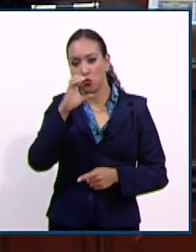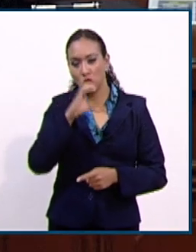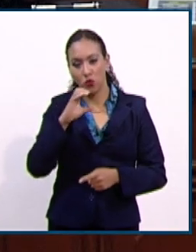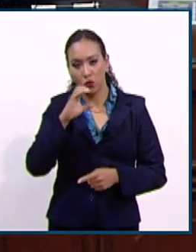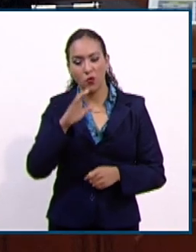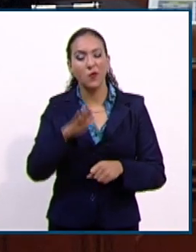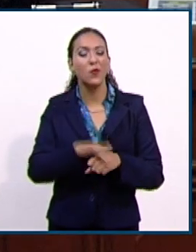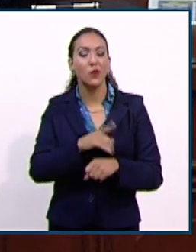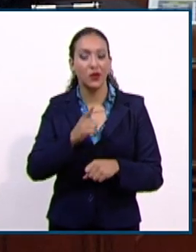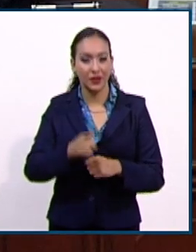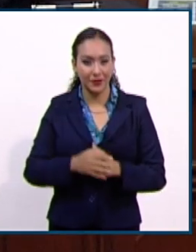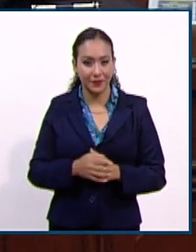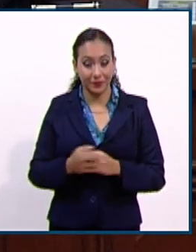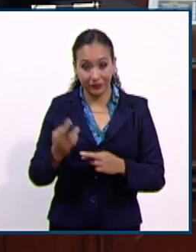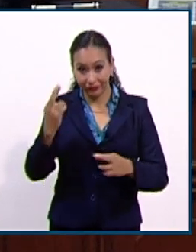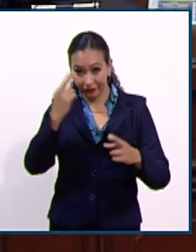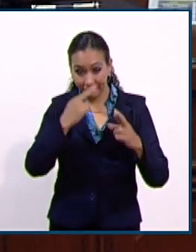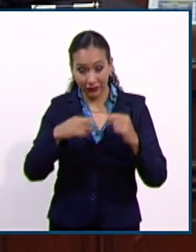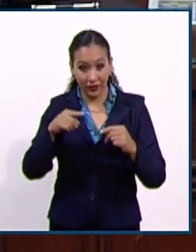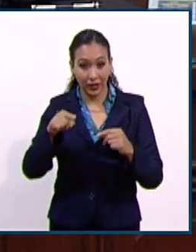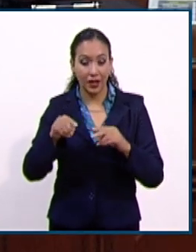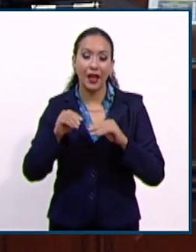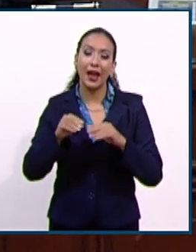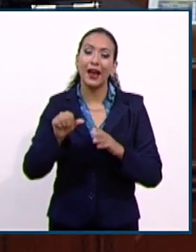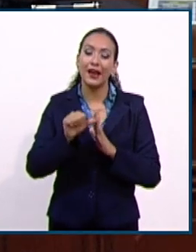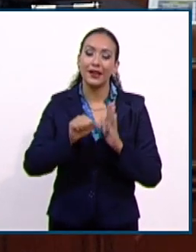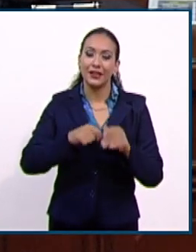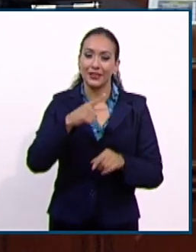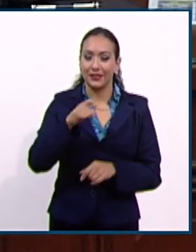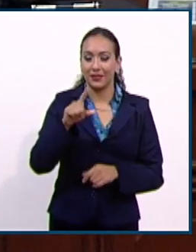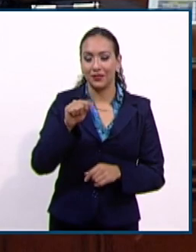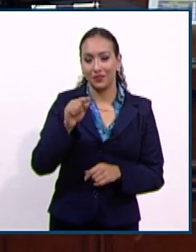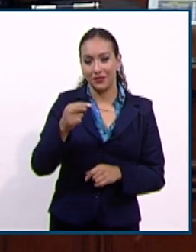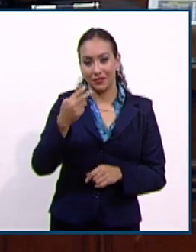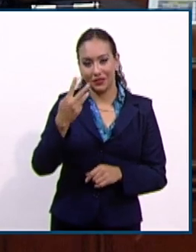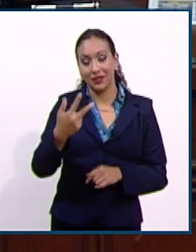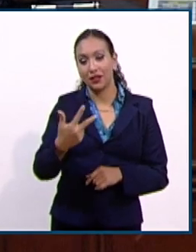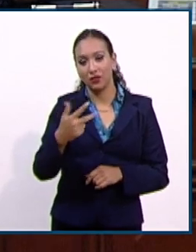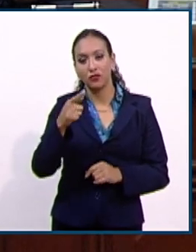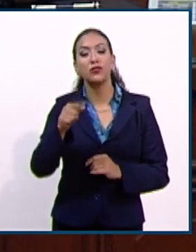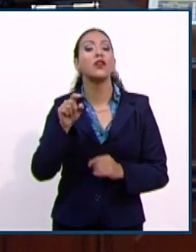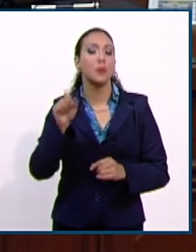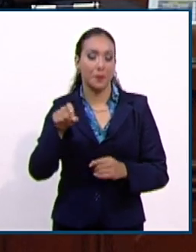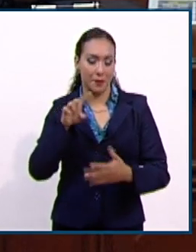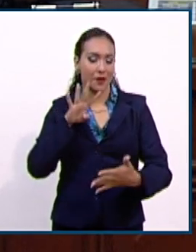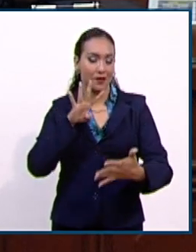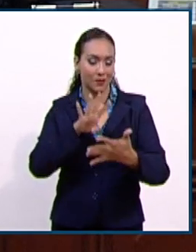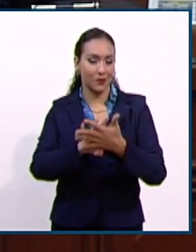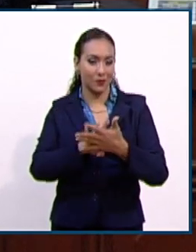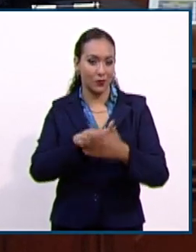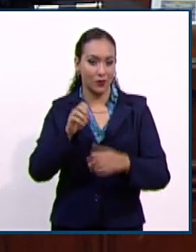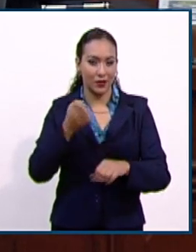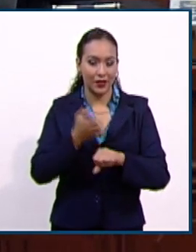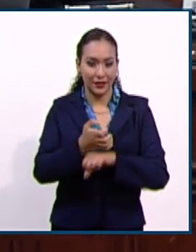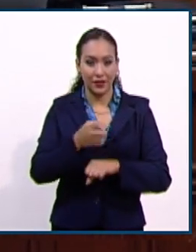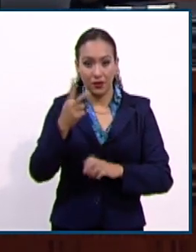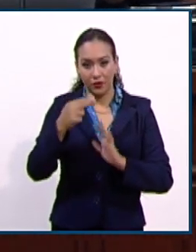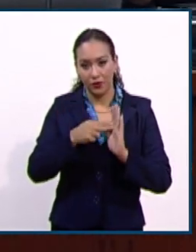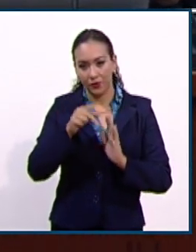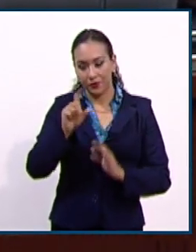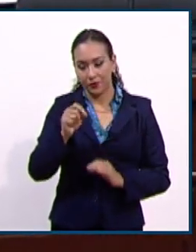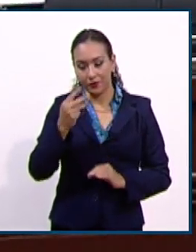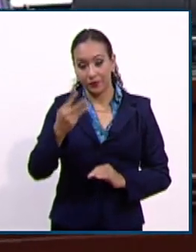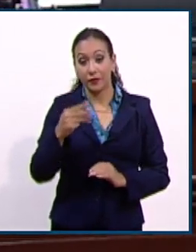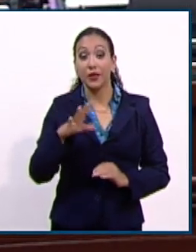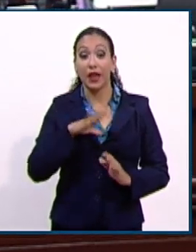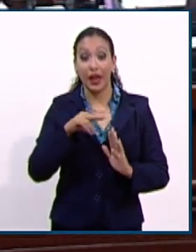resolver la acción de inconstitucionalidad promovida contra el artículo 178 bis del Código Penal de ese estado, adicionado en 2023. La norma,